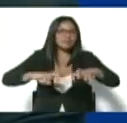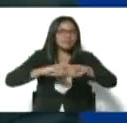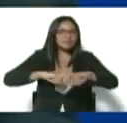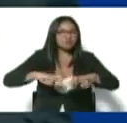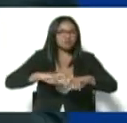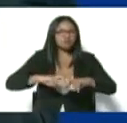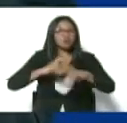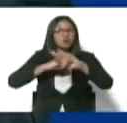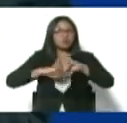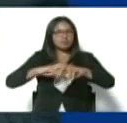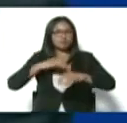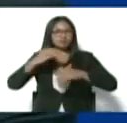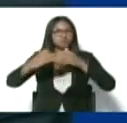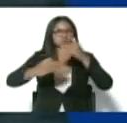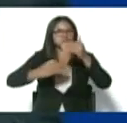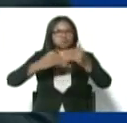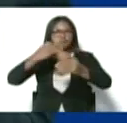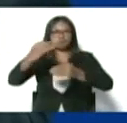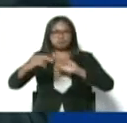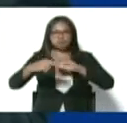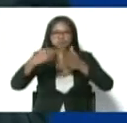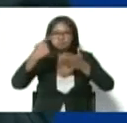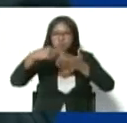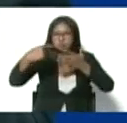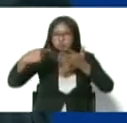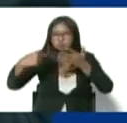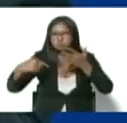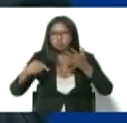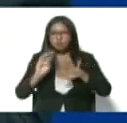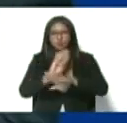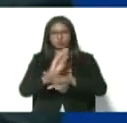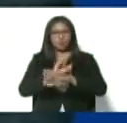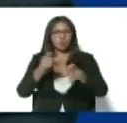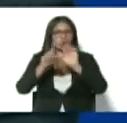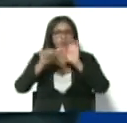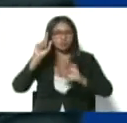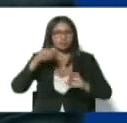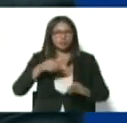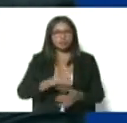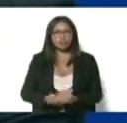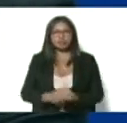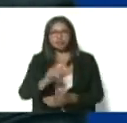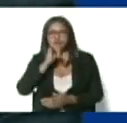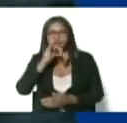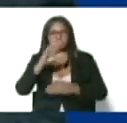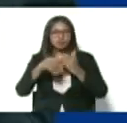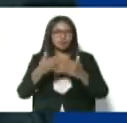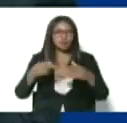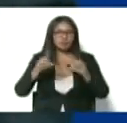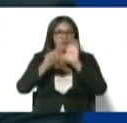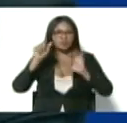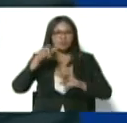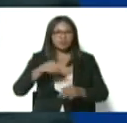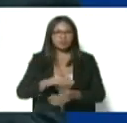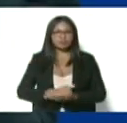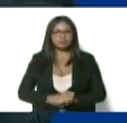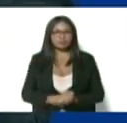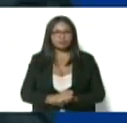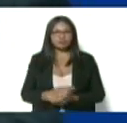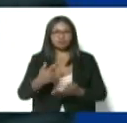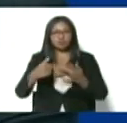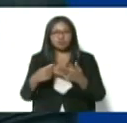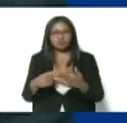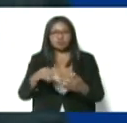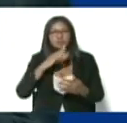investigación bien llevada a una fijación una un acceso inmediato a las informaciones que se requieren del punto de vista bancario